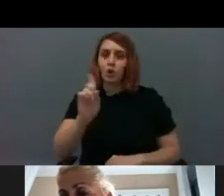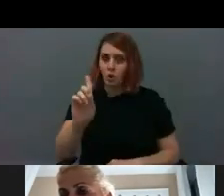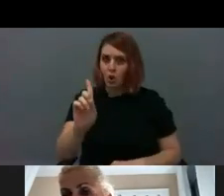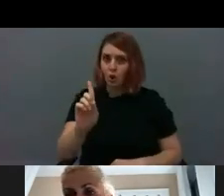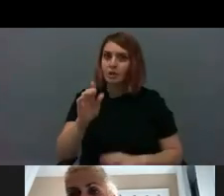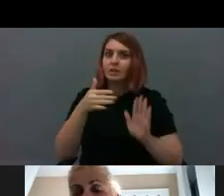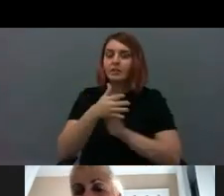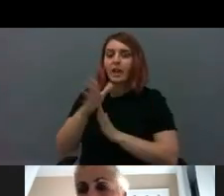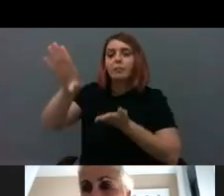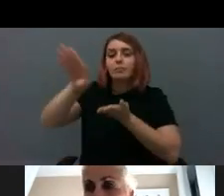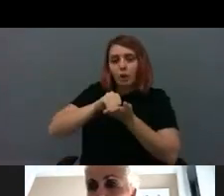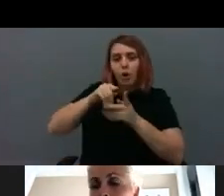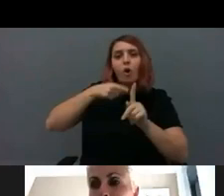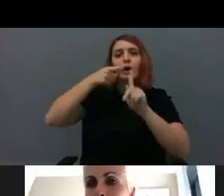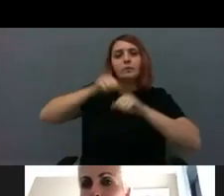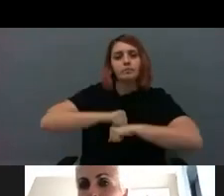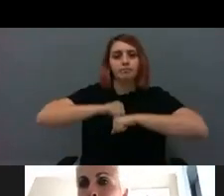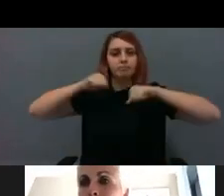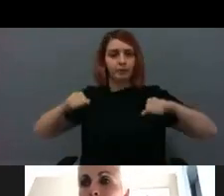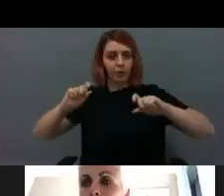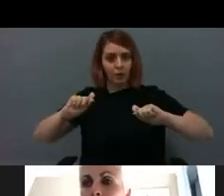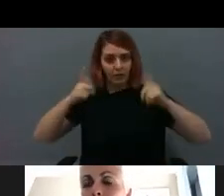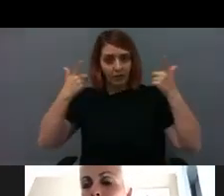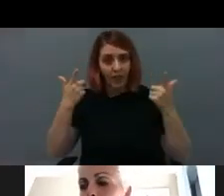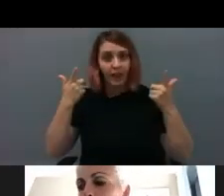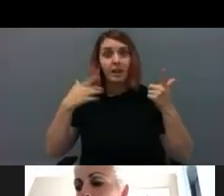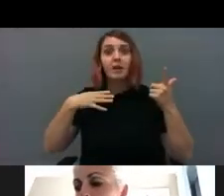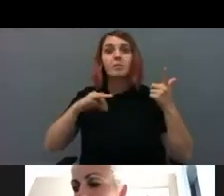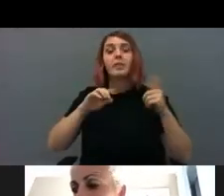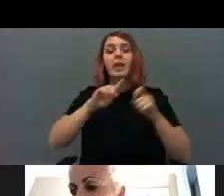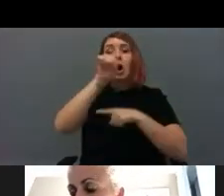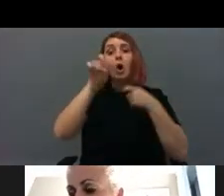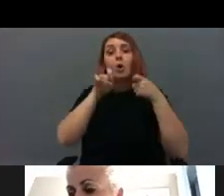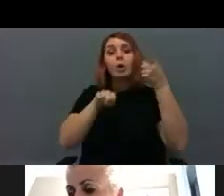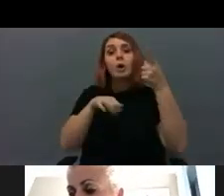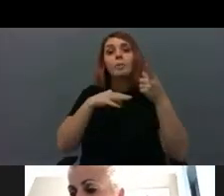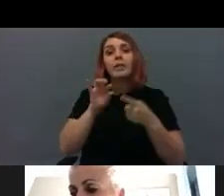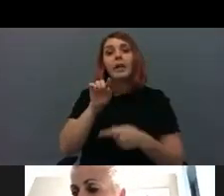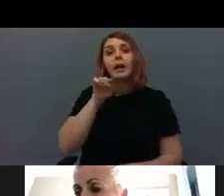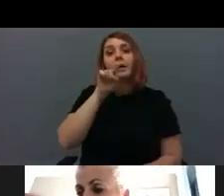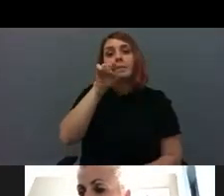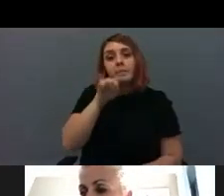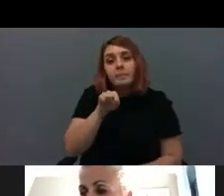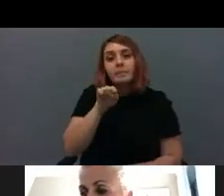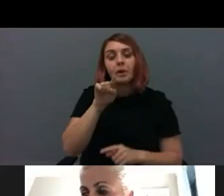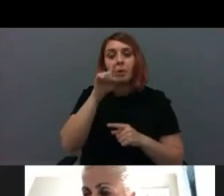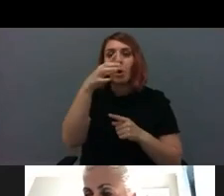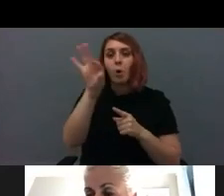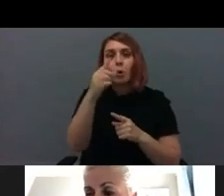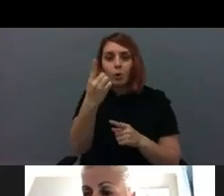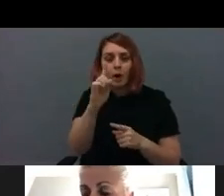sino tomar nota para implementarlo. Es decir, que permita el cuestionario poder marcar diferentes opciones. El